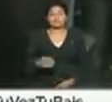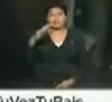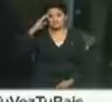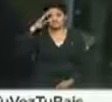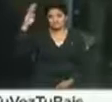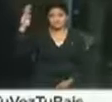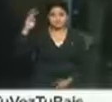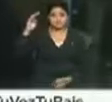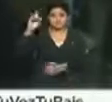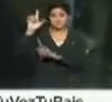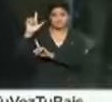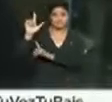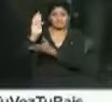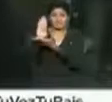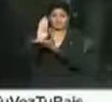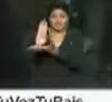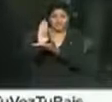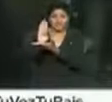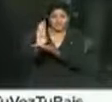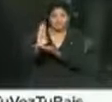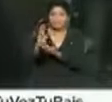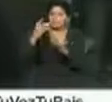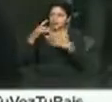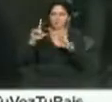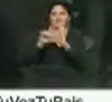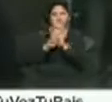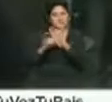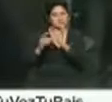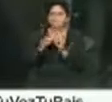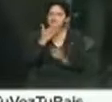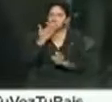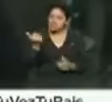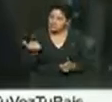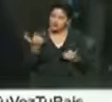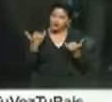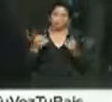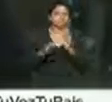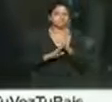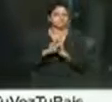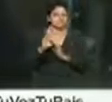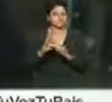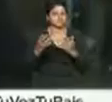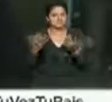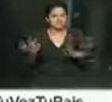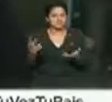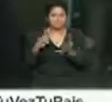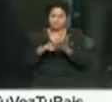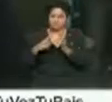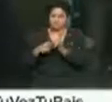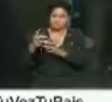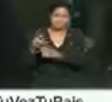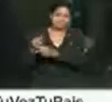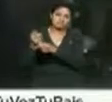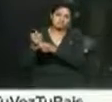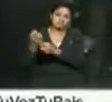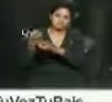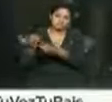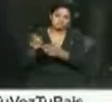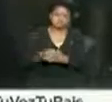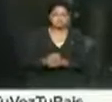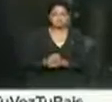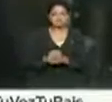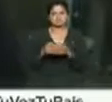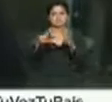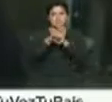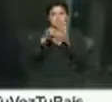ISPA y al ESPOL, estamos mejorando la ley para que tengan fortaleza institucional. El segundo cambio, el